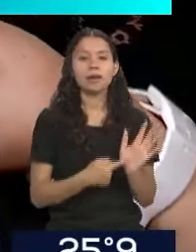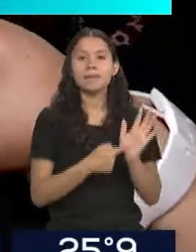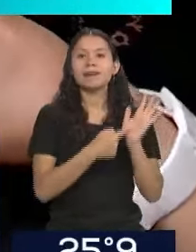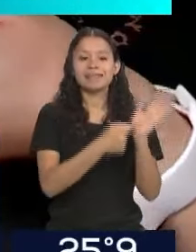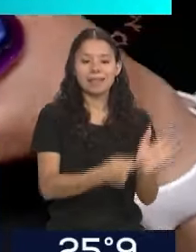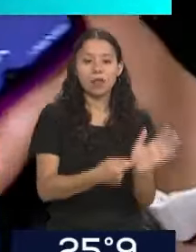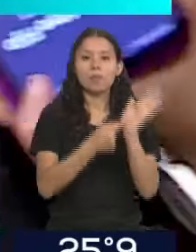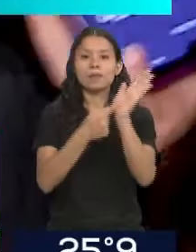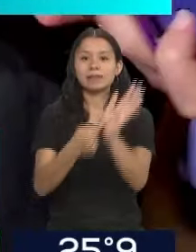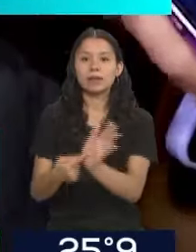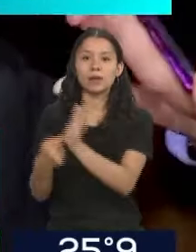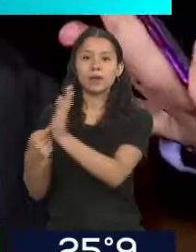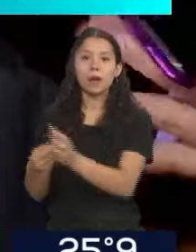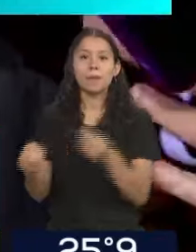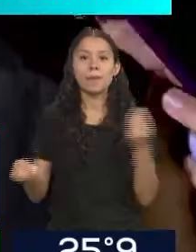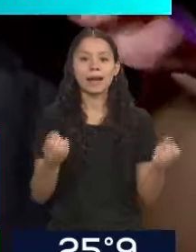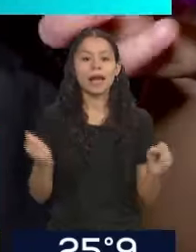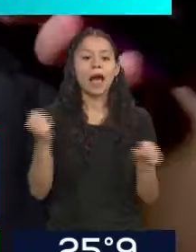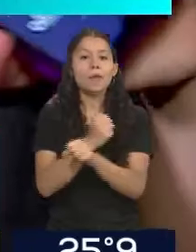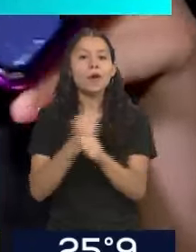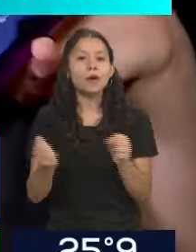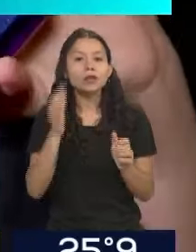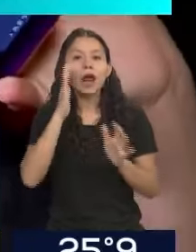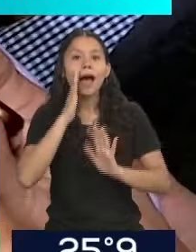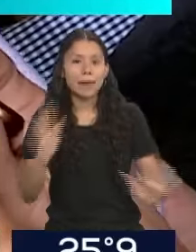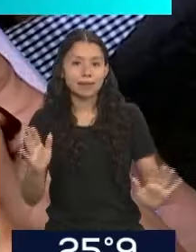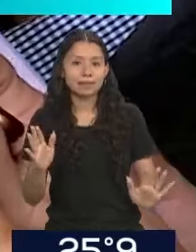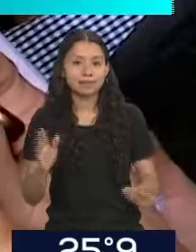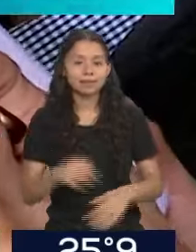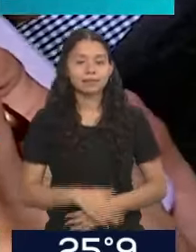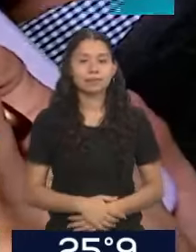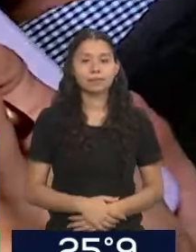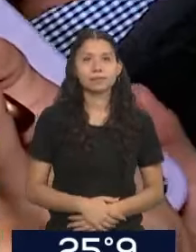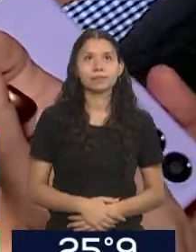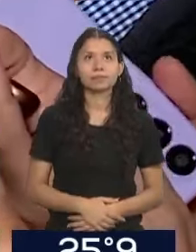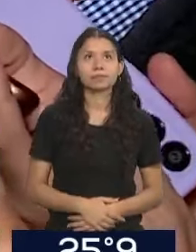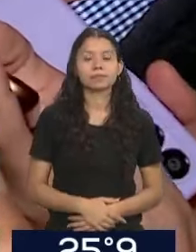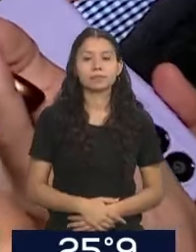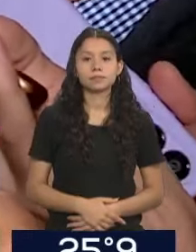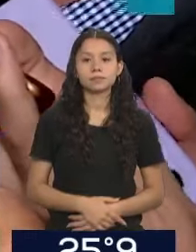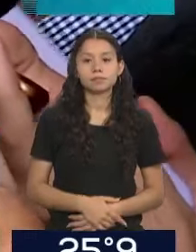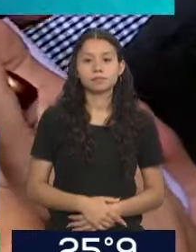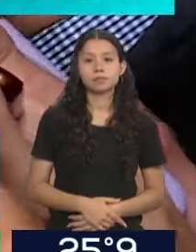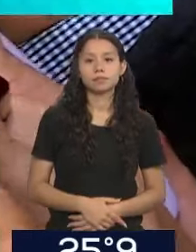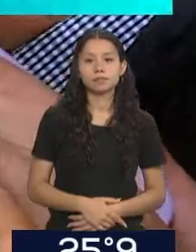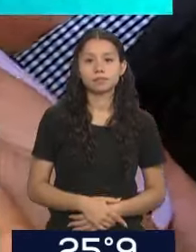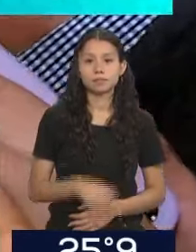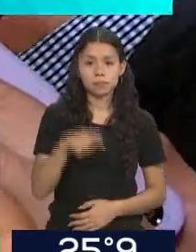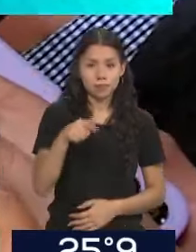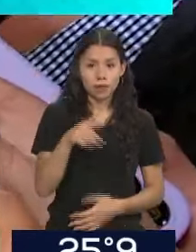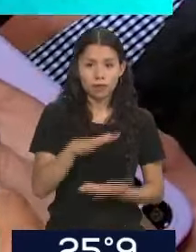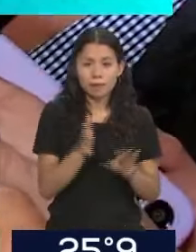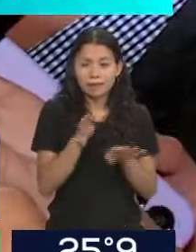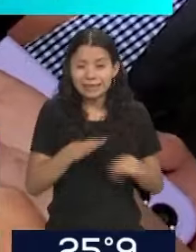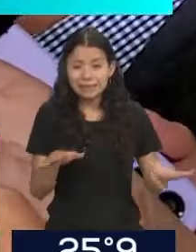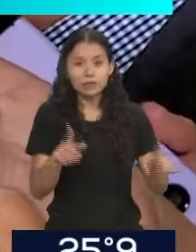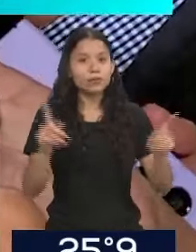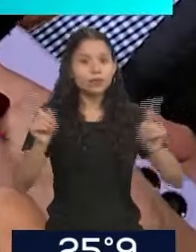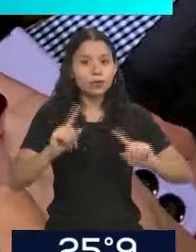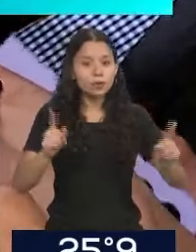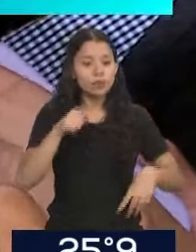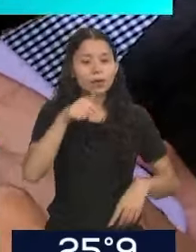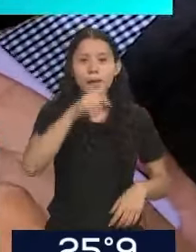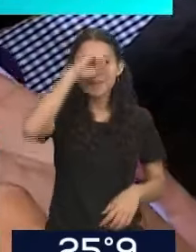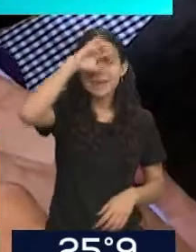para buscando la aprobación del RIGI, seguramente va a haber muchos más. No se van a arrepentir, la minería es muy importante, los gobernadores no estamos